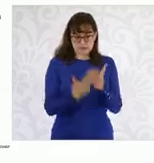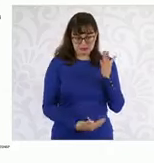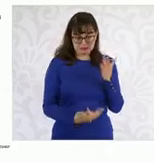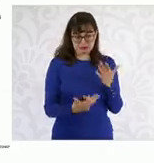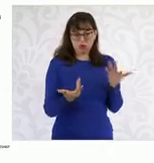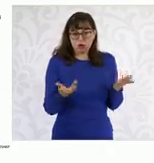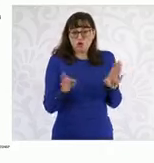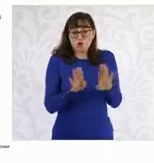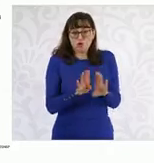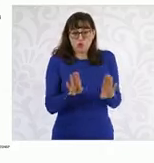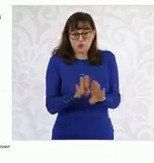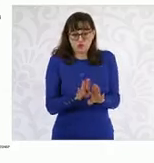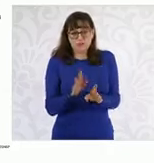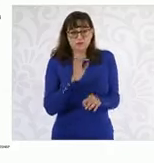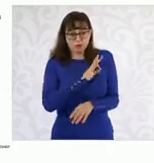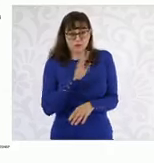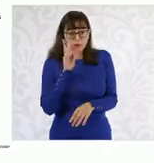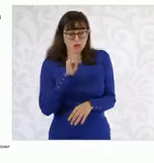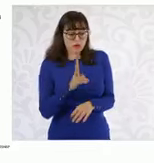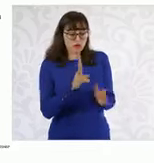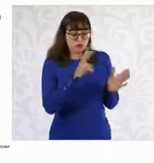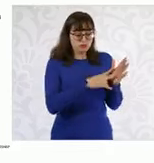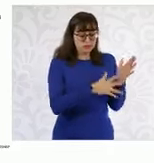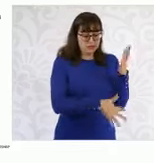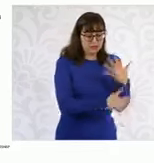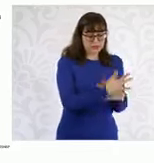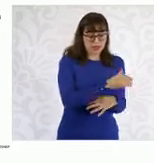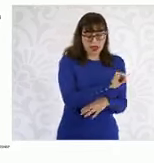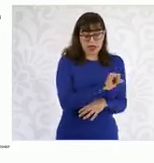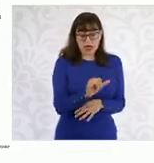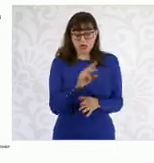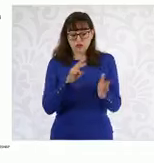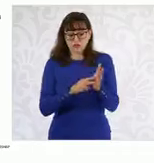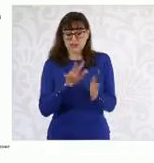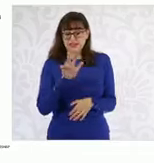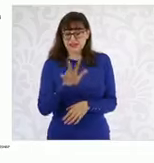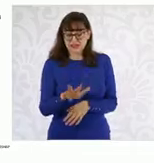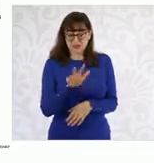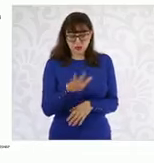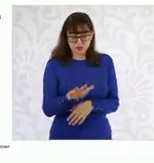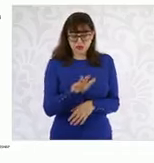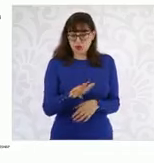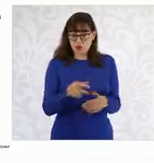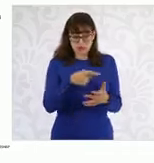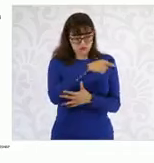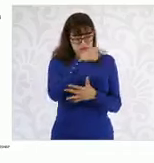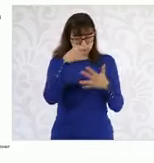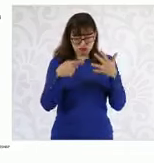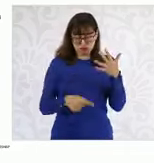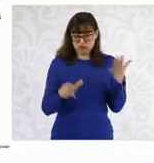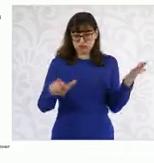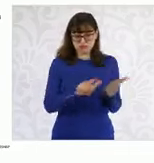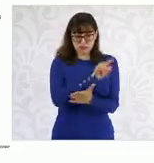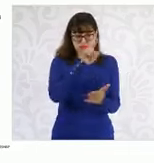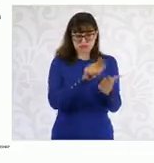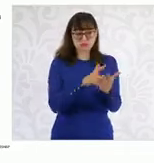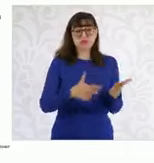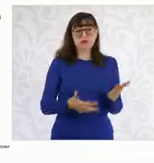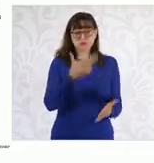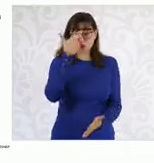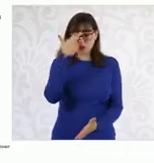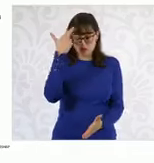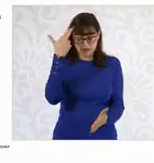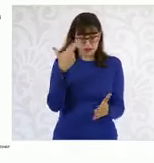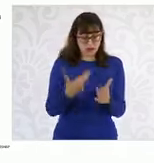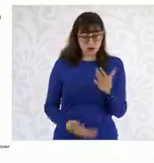podemos ver es que de 2015 a 2018 prácticamente todos los delitos, homicidio doloso, feminicidio, lesiones dolosas por arma de